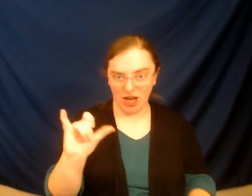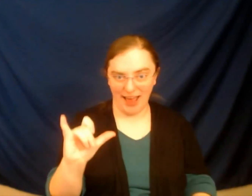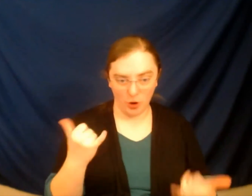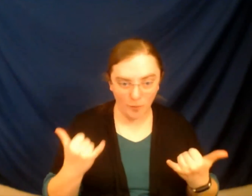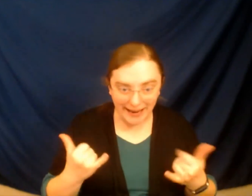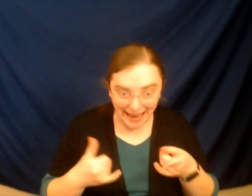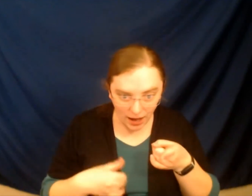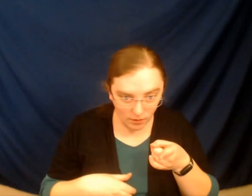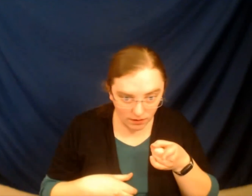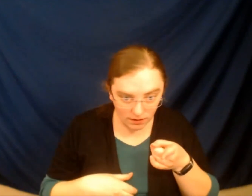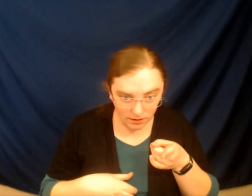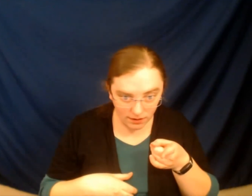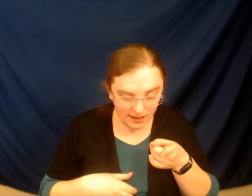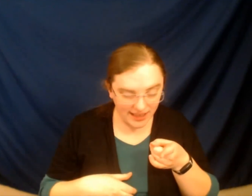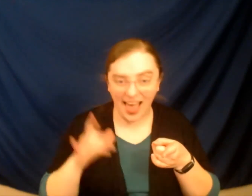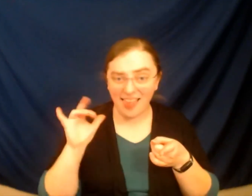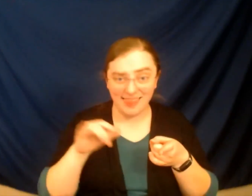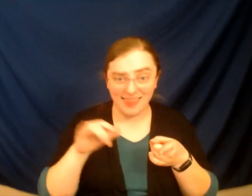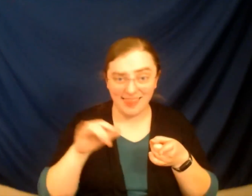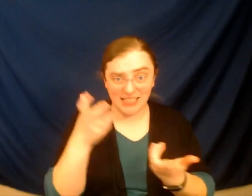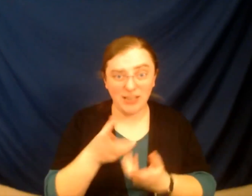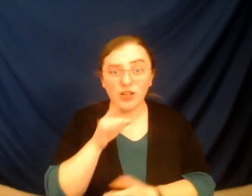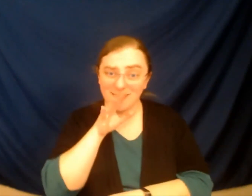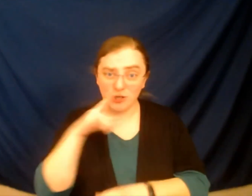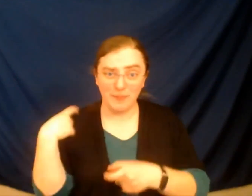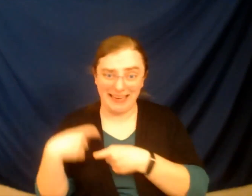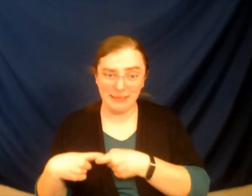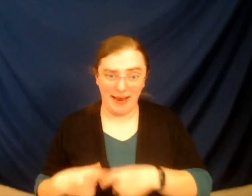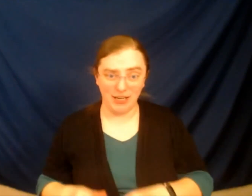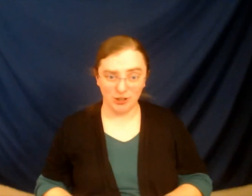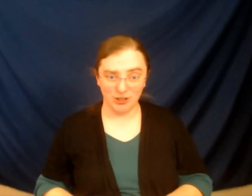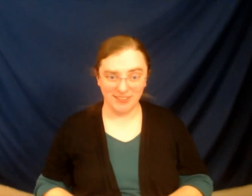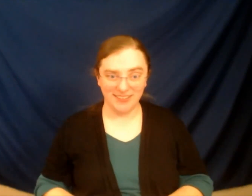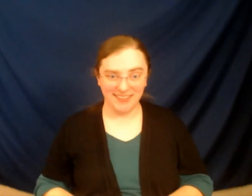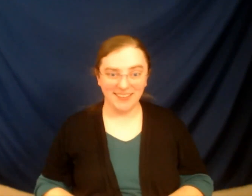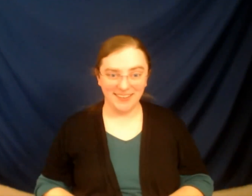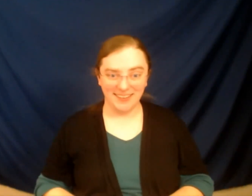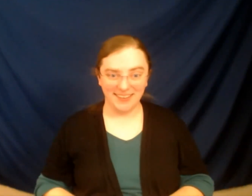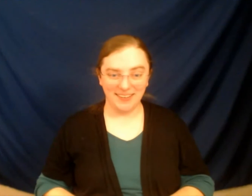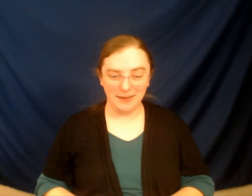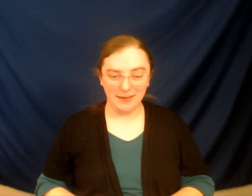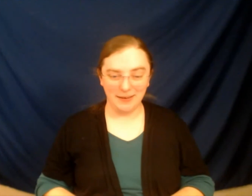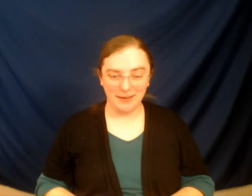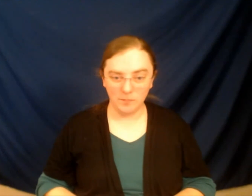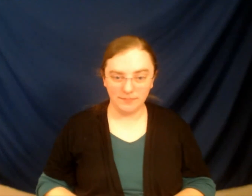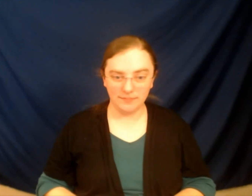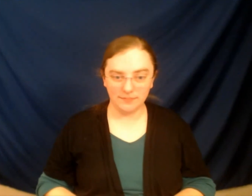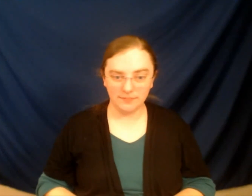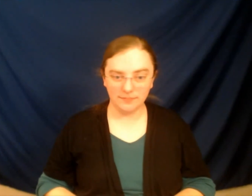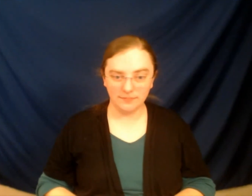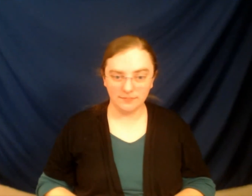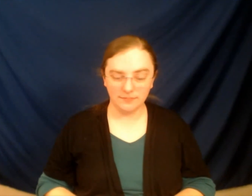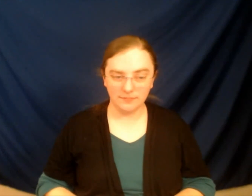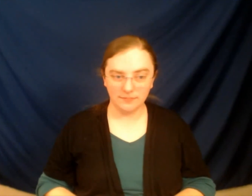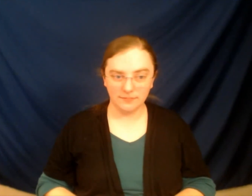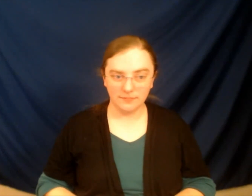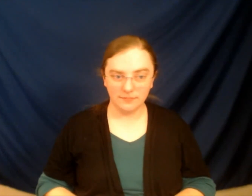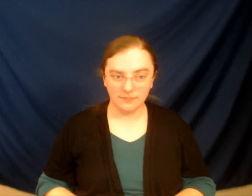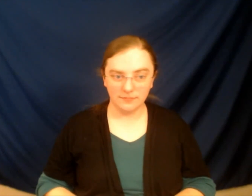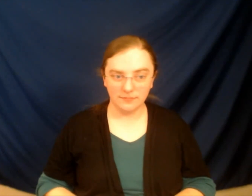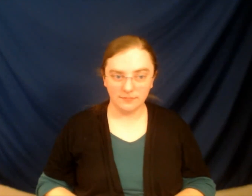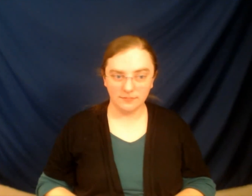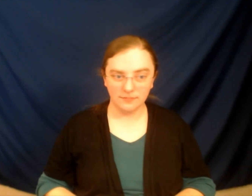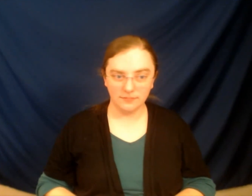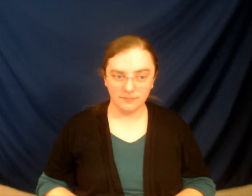decir después, pero pueda que vaya al kinder regular. Kinder regular. Entonces, ¿no es